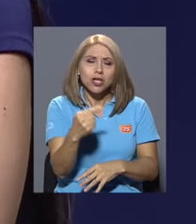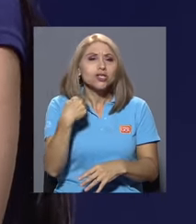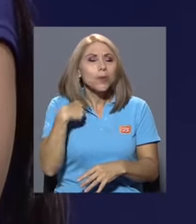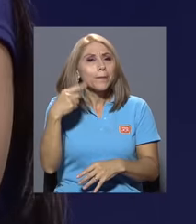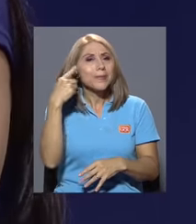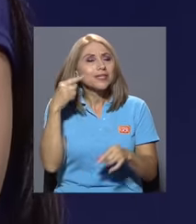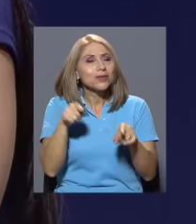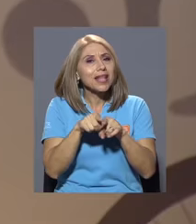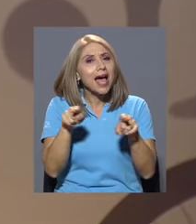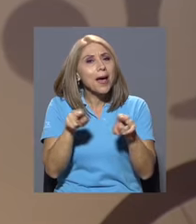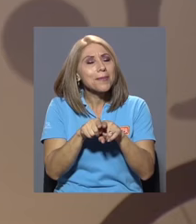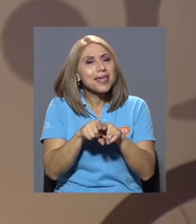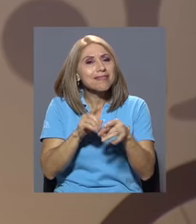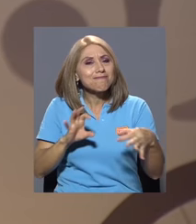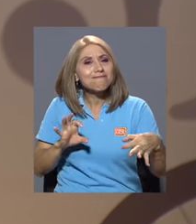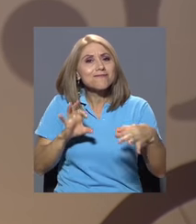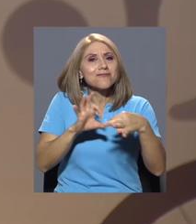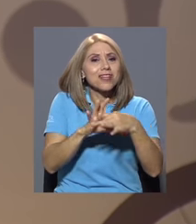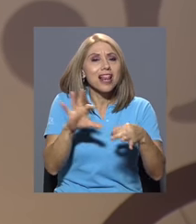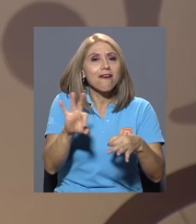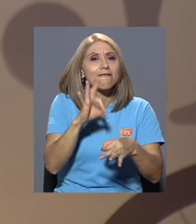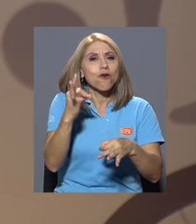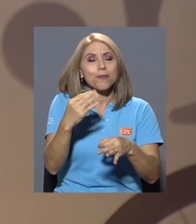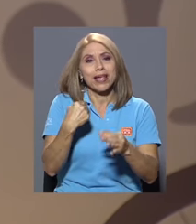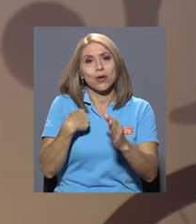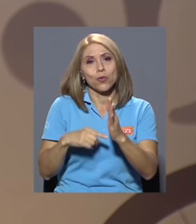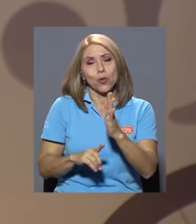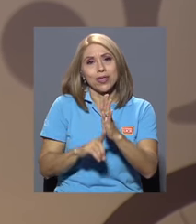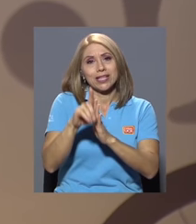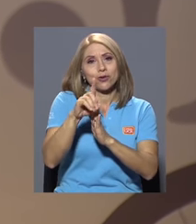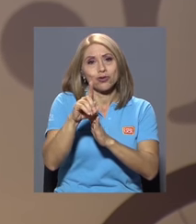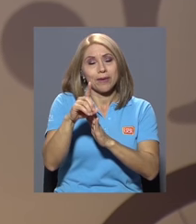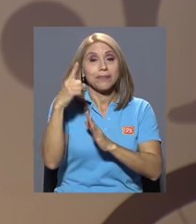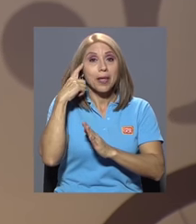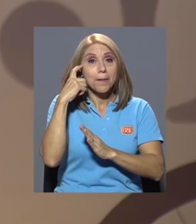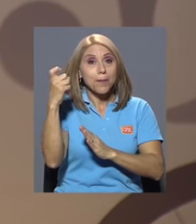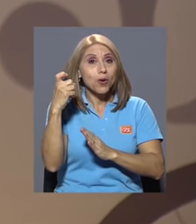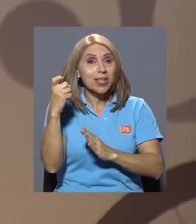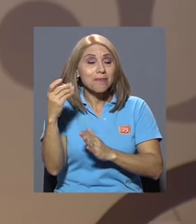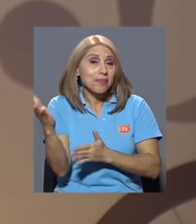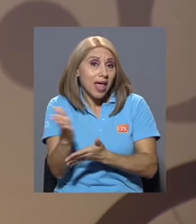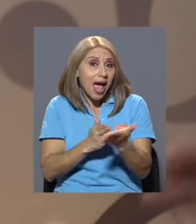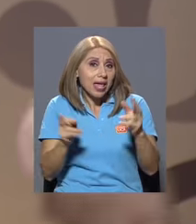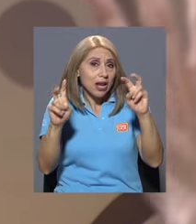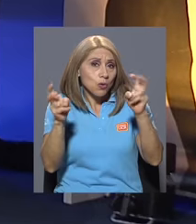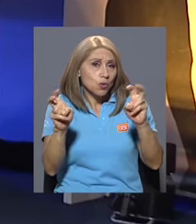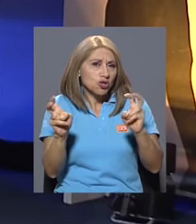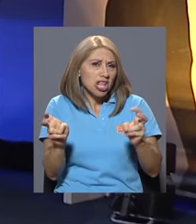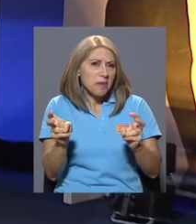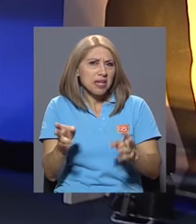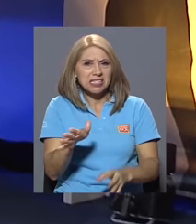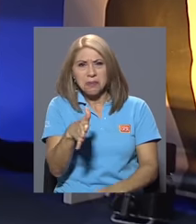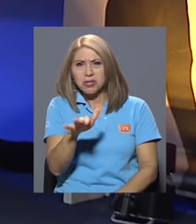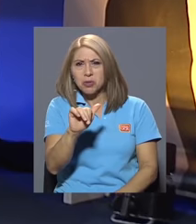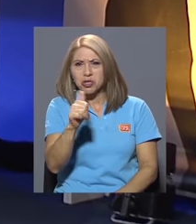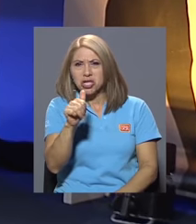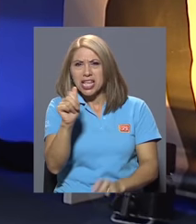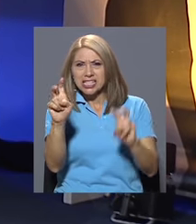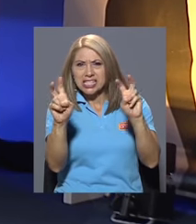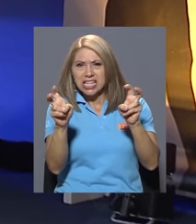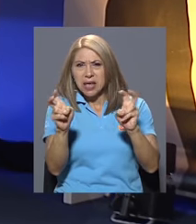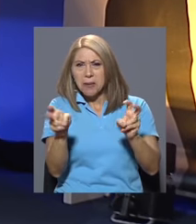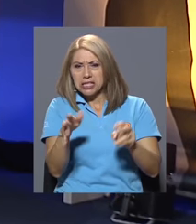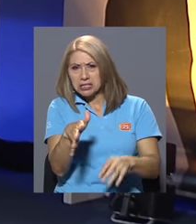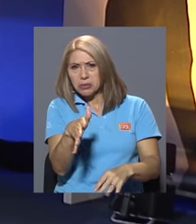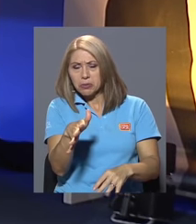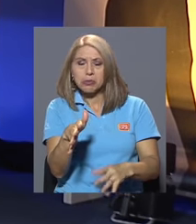la forma en que uno lo desarrolla. Exacto. Porque, como se sabe, en teoría literaria hay unos cuantos temas, son como 10 temas o tal vez